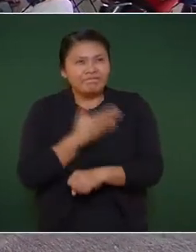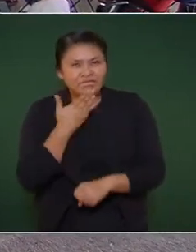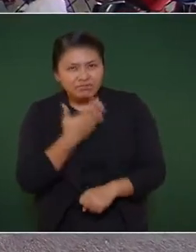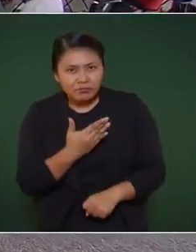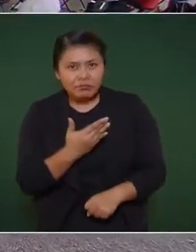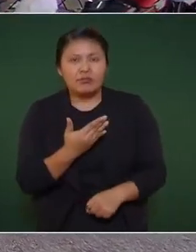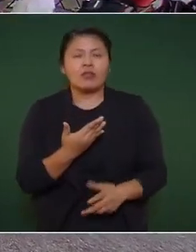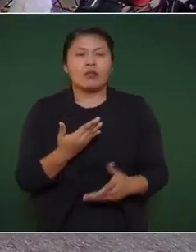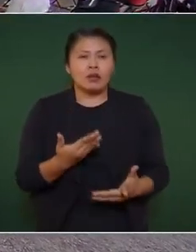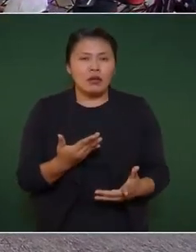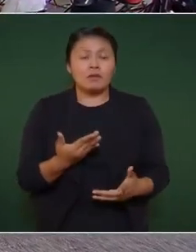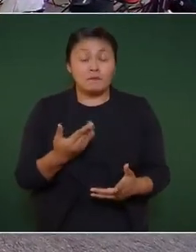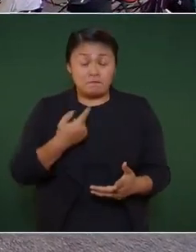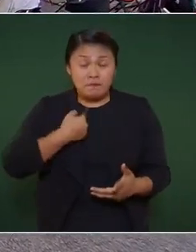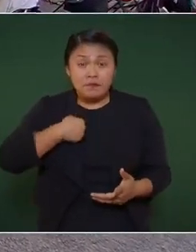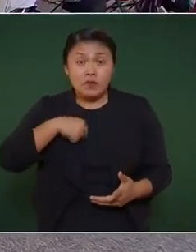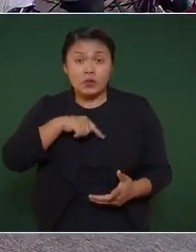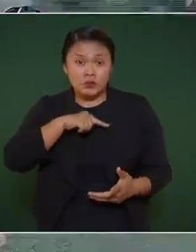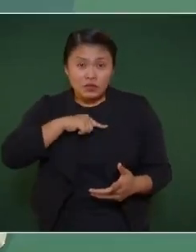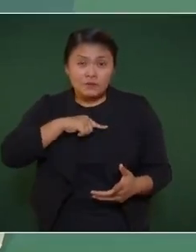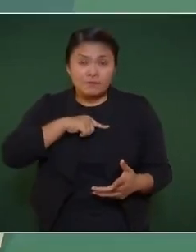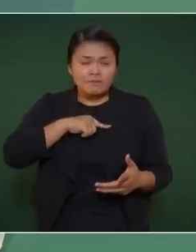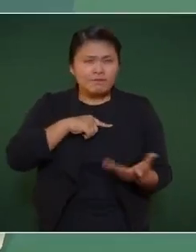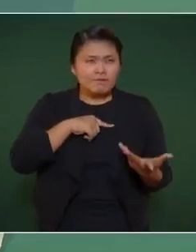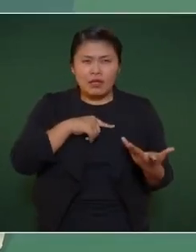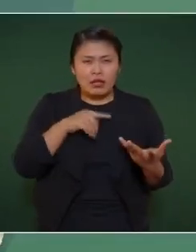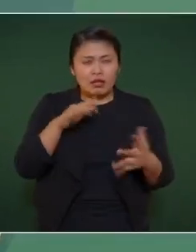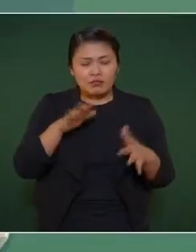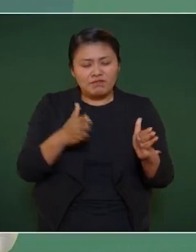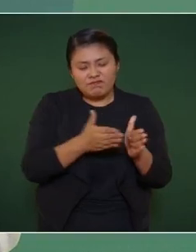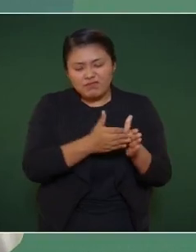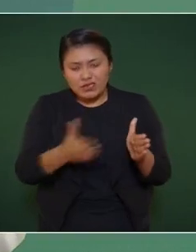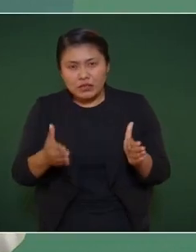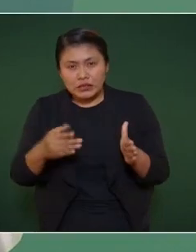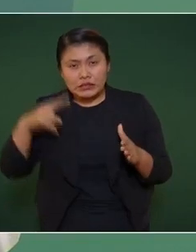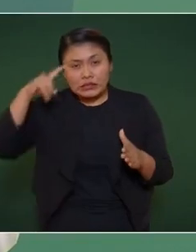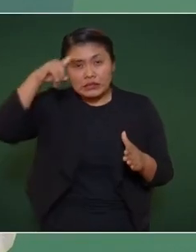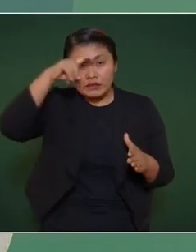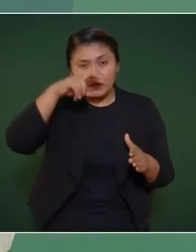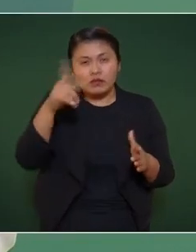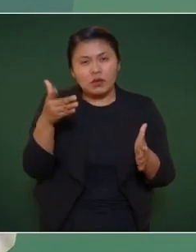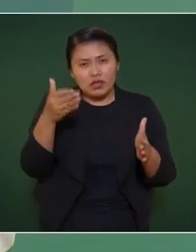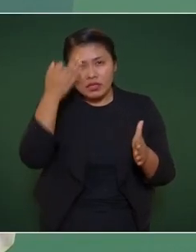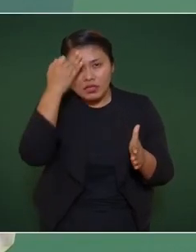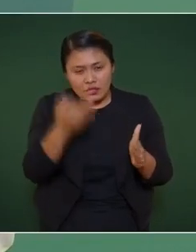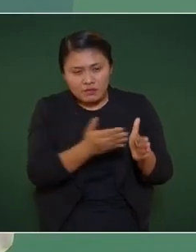pues es que logramos en momentos difíciles, como la pandemia,